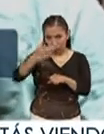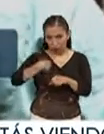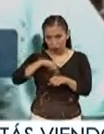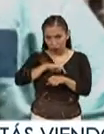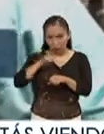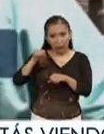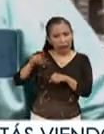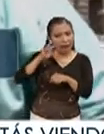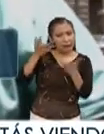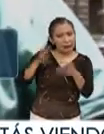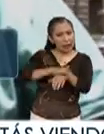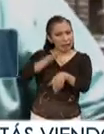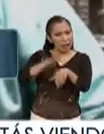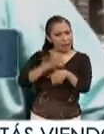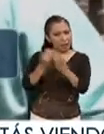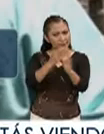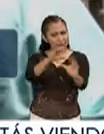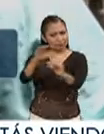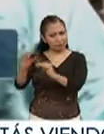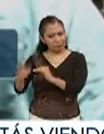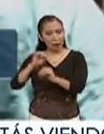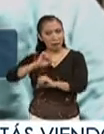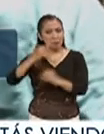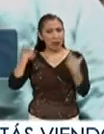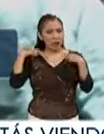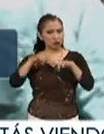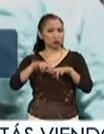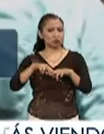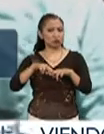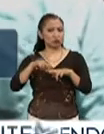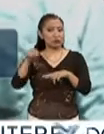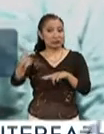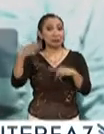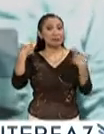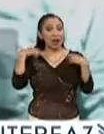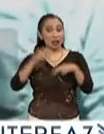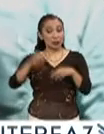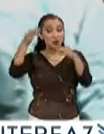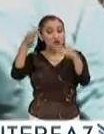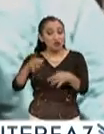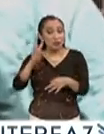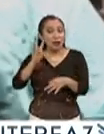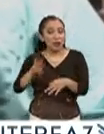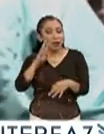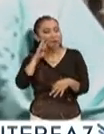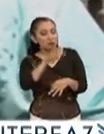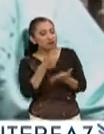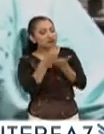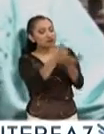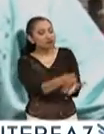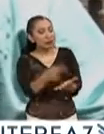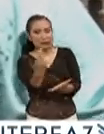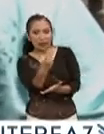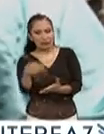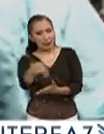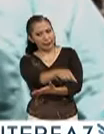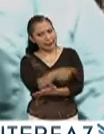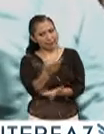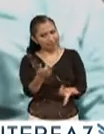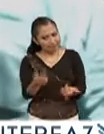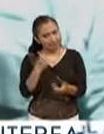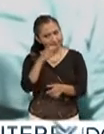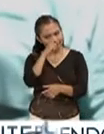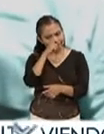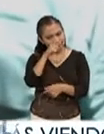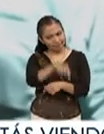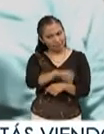estamos, asegurar una excelente formación de profesores. Que esos profesores realmente respondan a estos requerimientos que sí nos está